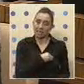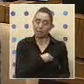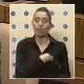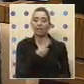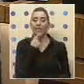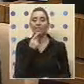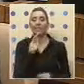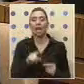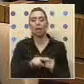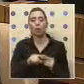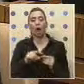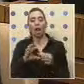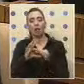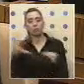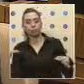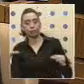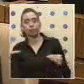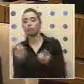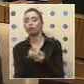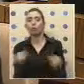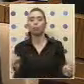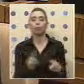cordón no fueron capaces de hacerlo.